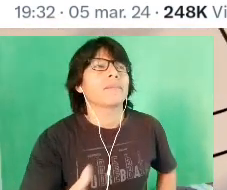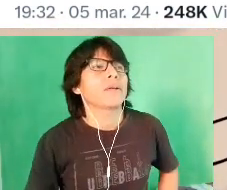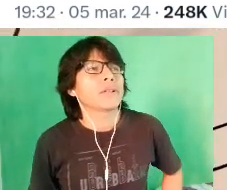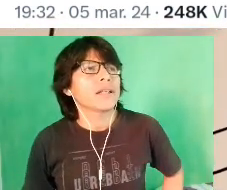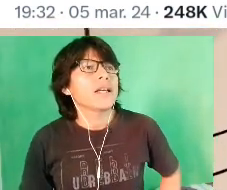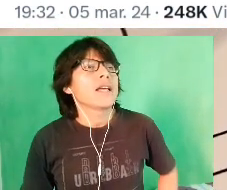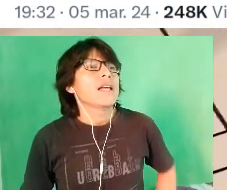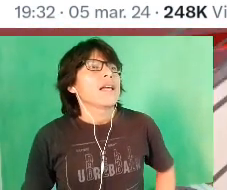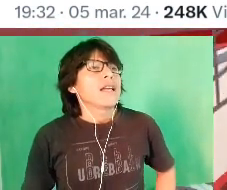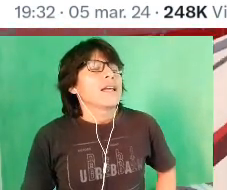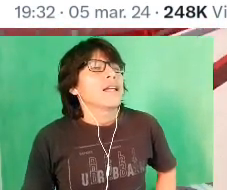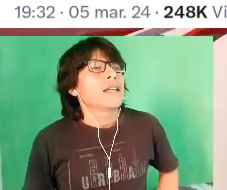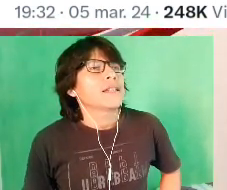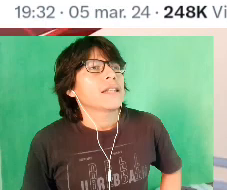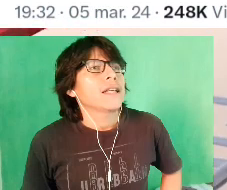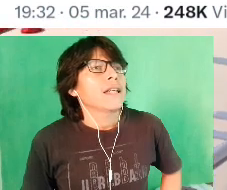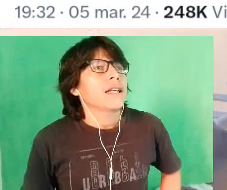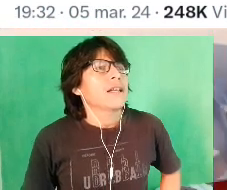así se llama la periodista,